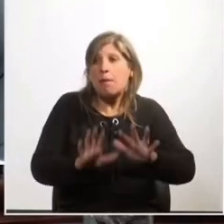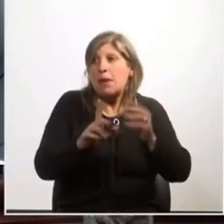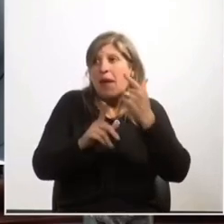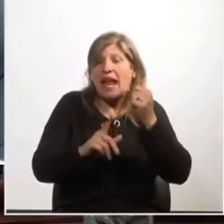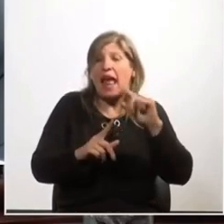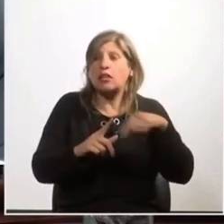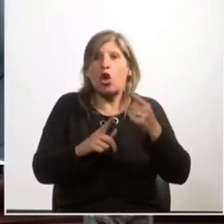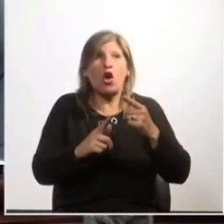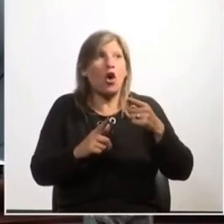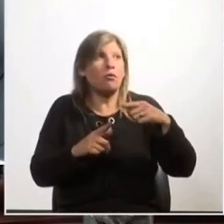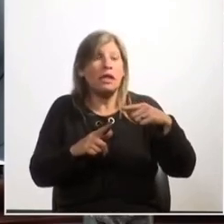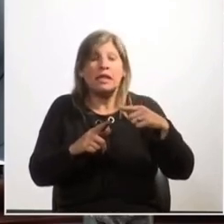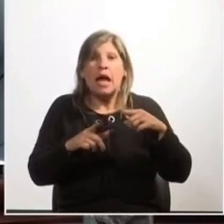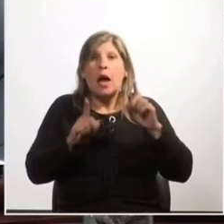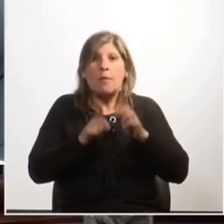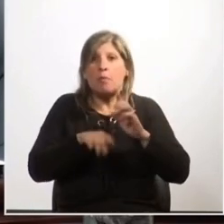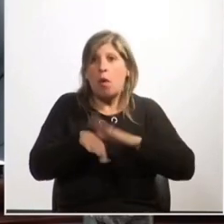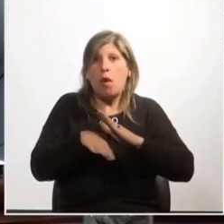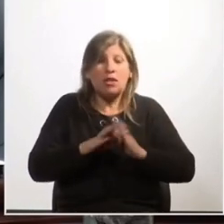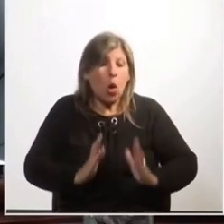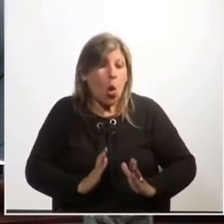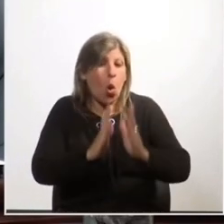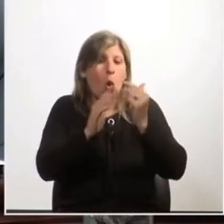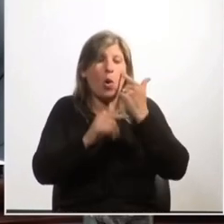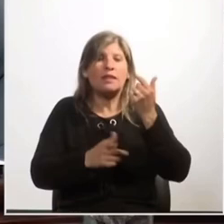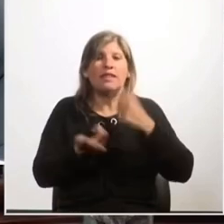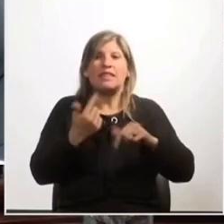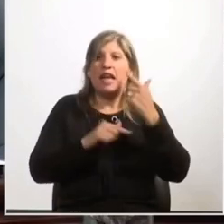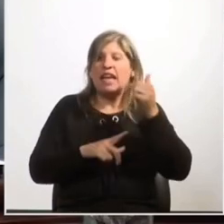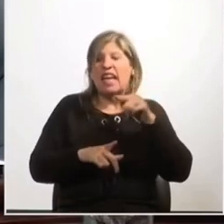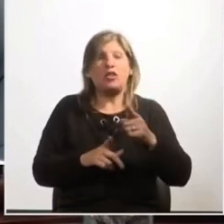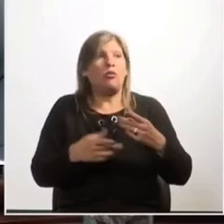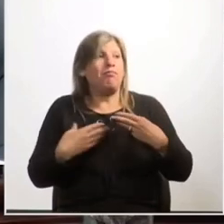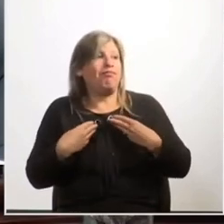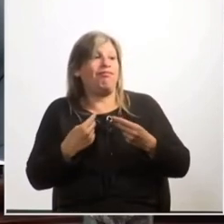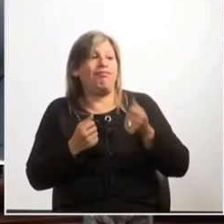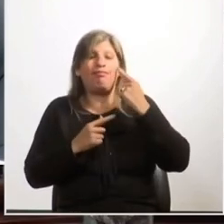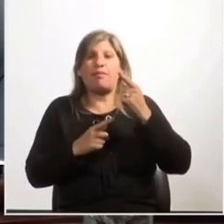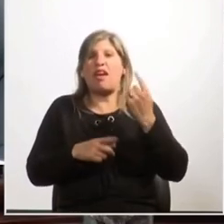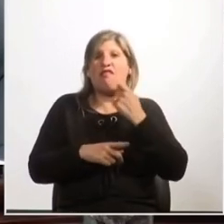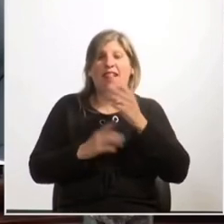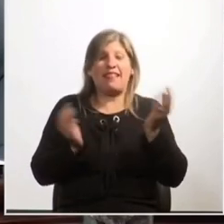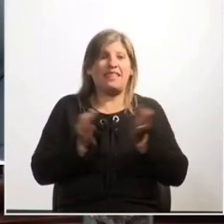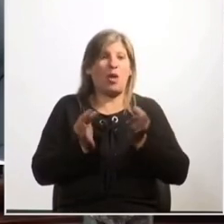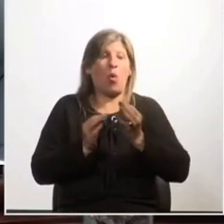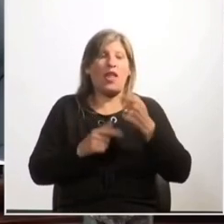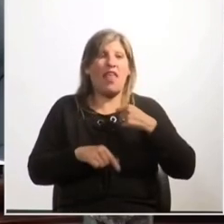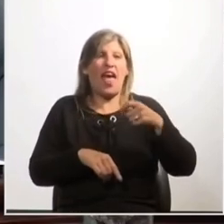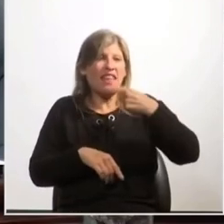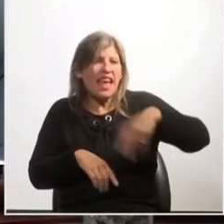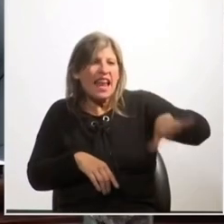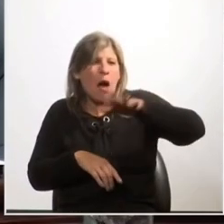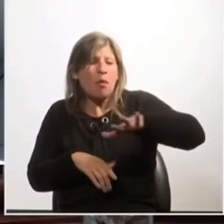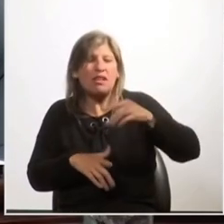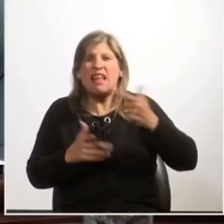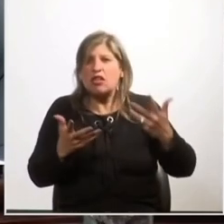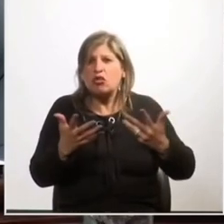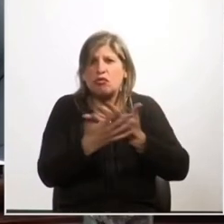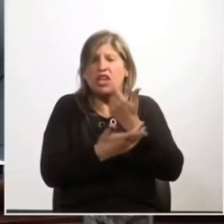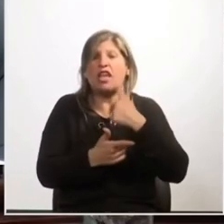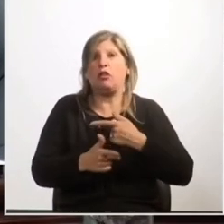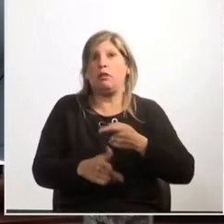lo cual directamente impacta en la sensación de inseguridad que la población está sufriendo y